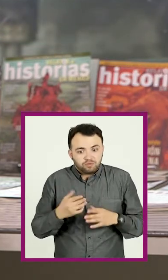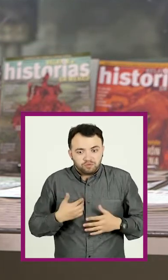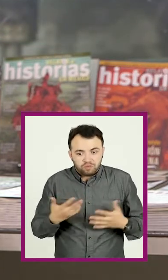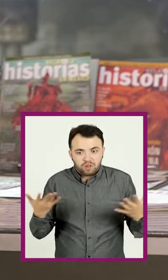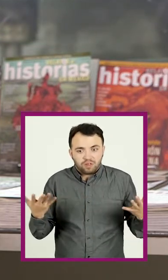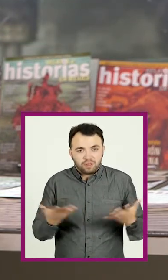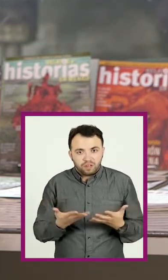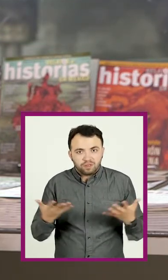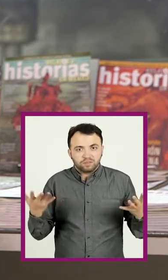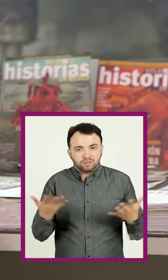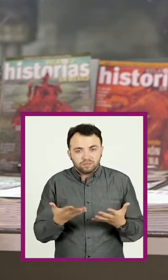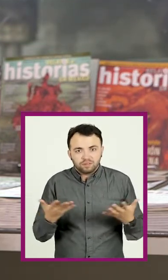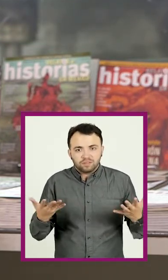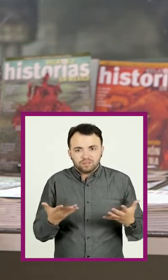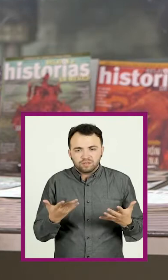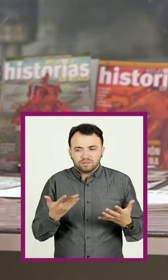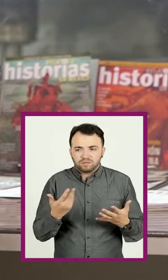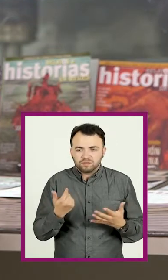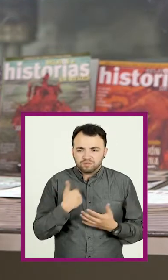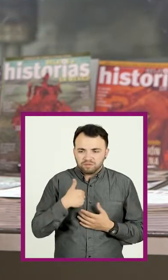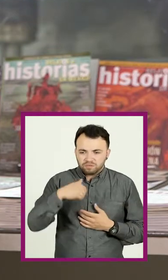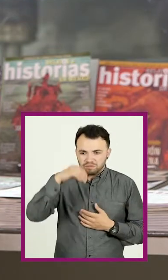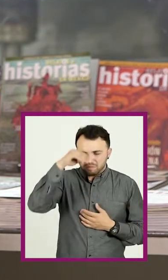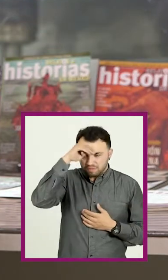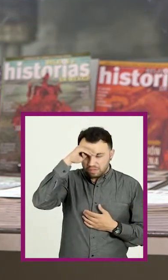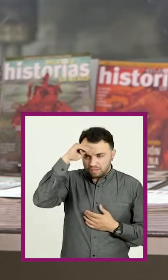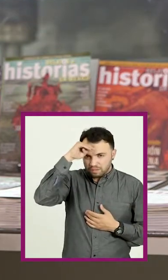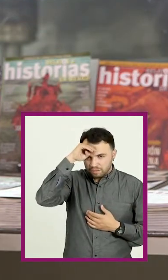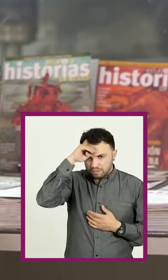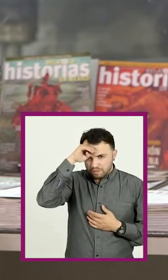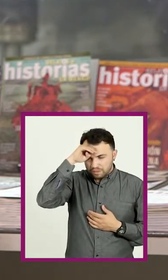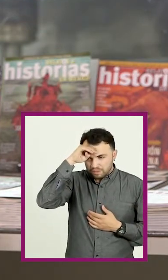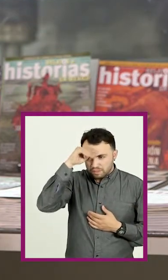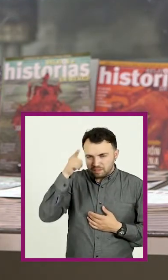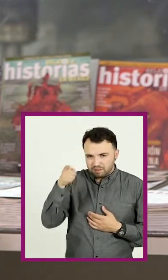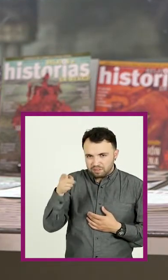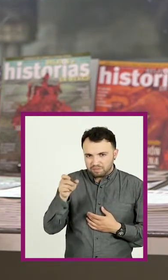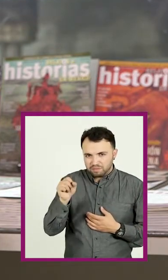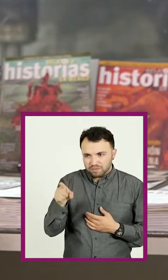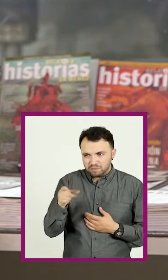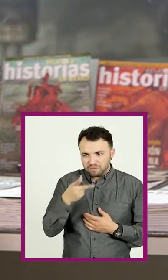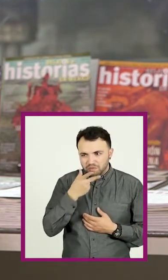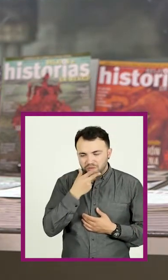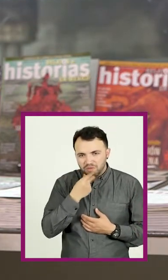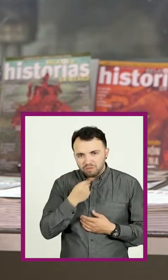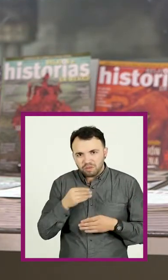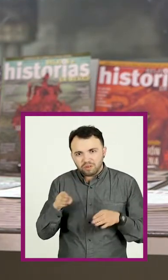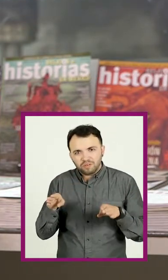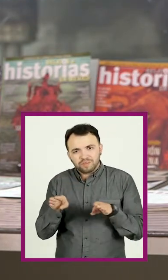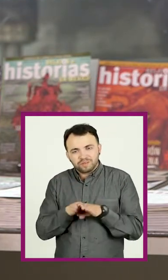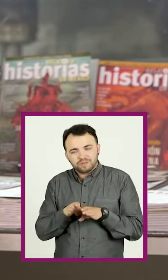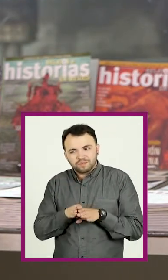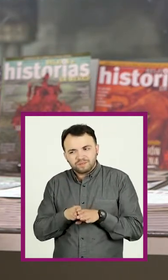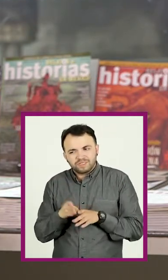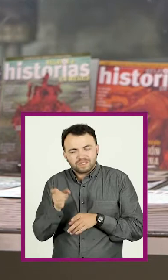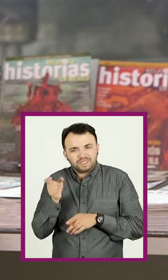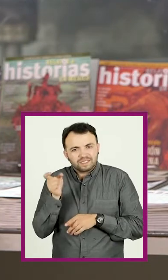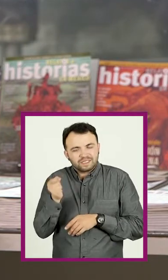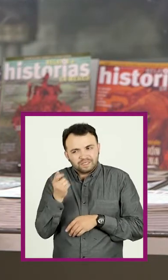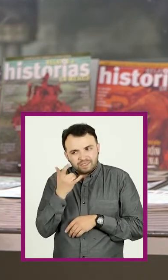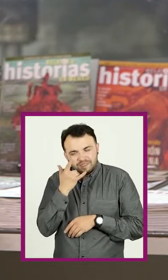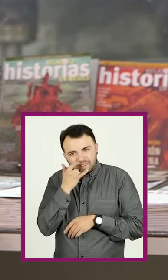dediqué en muchos años a pensar este trabajo, este periodo del pensamiento de Nietzsche, precisamente desde el enigma de